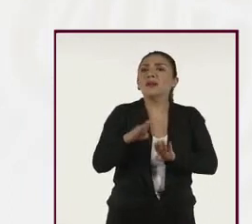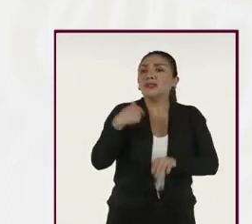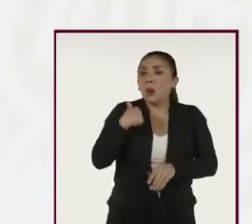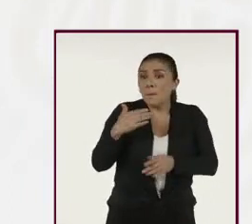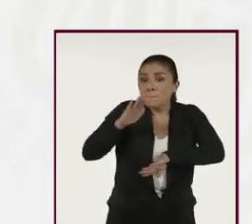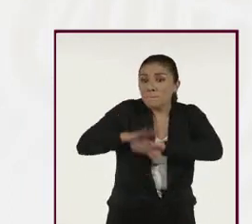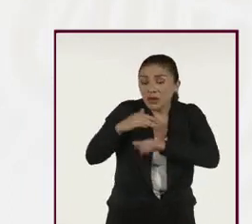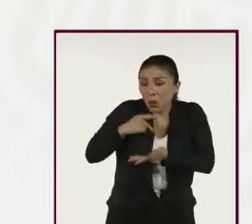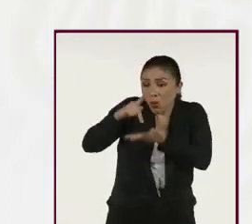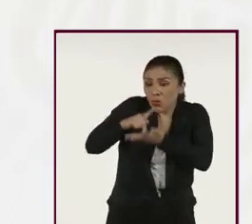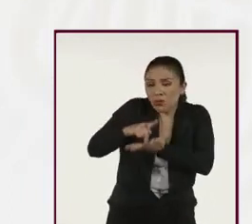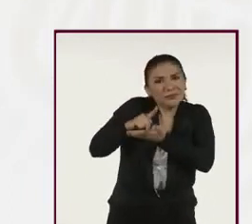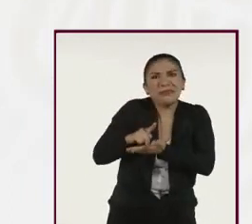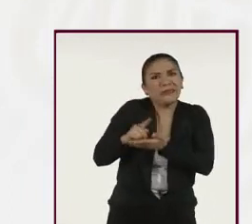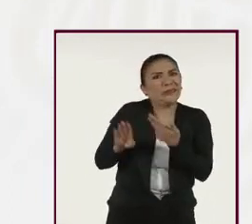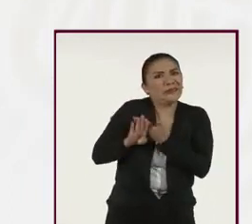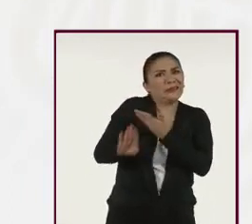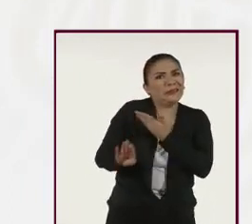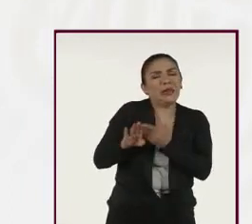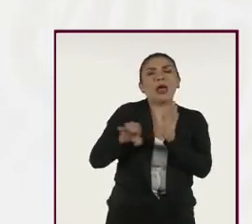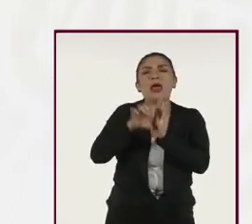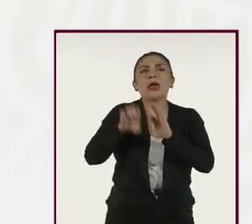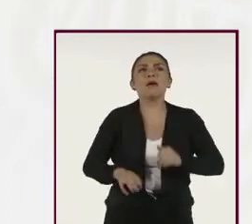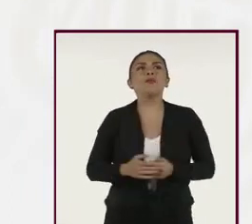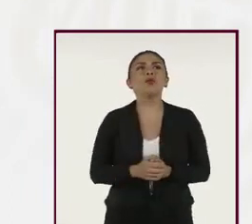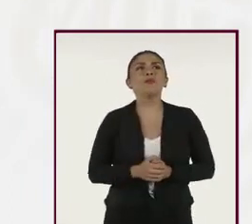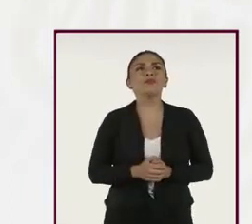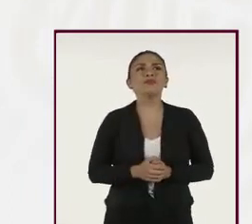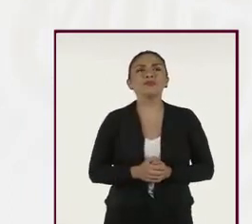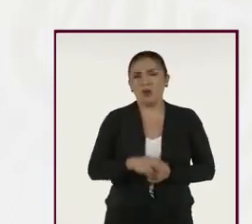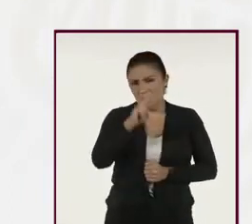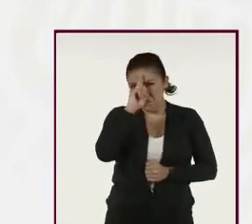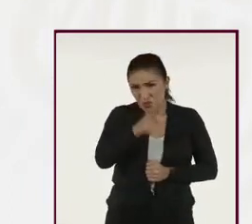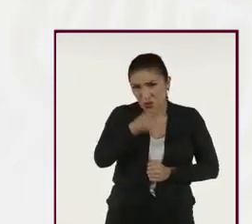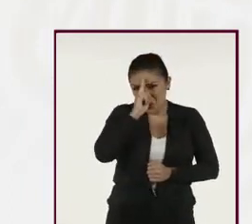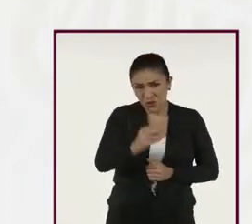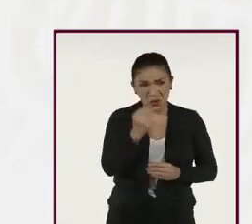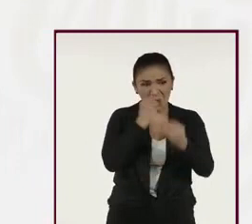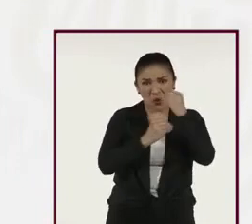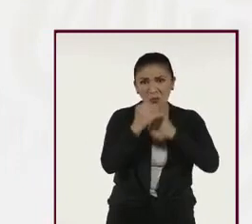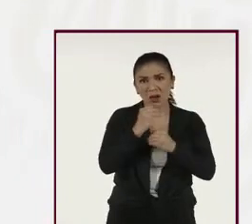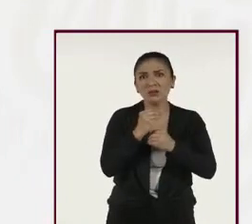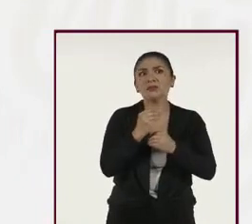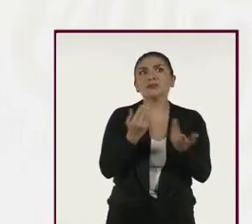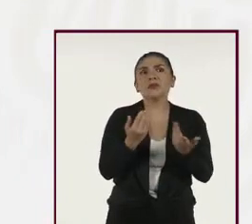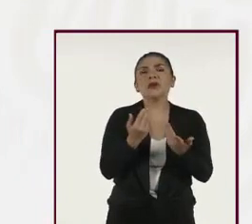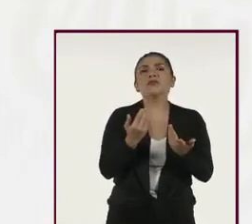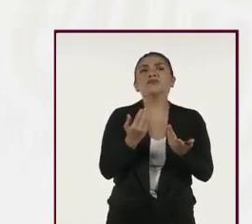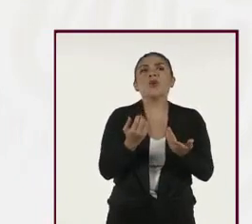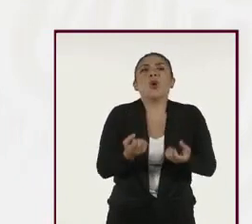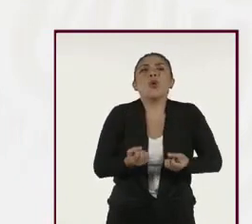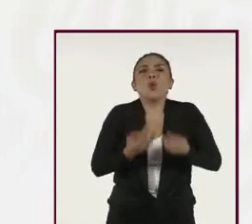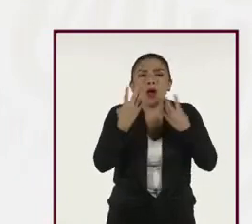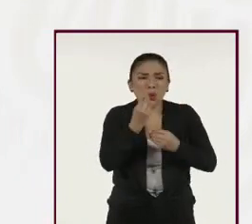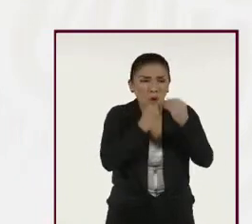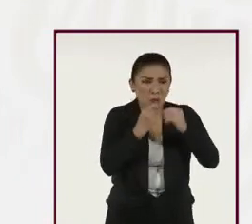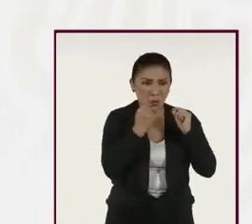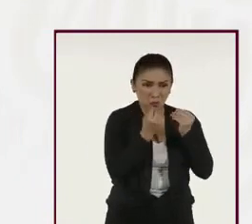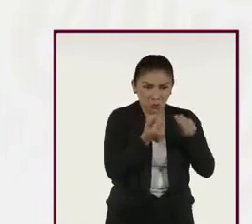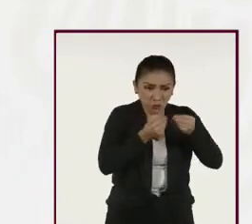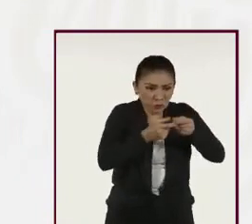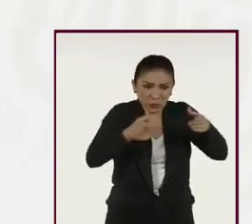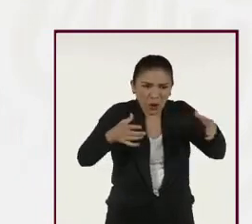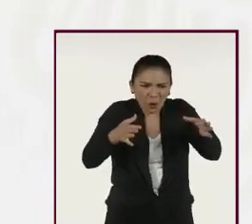ese peso. Por ejemplo, se comienza una restricción progresiva de ciertas cantidades de alimento, después